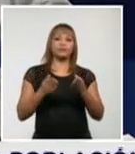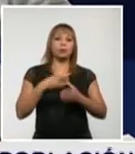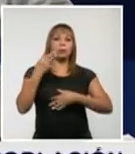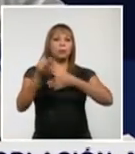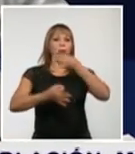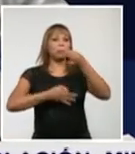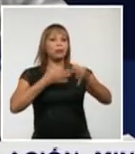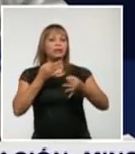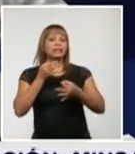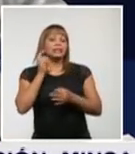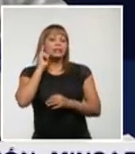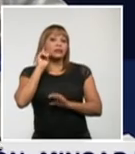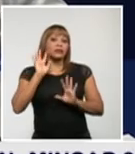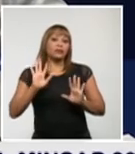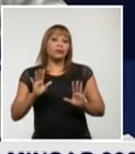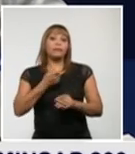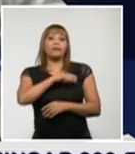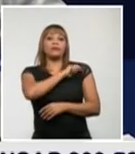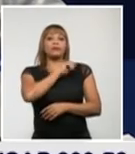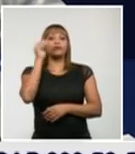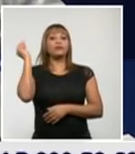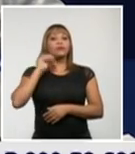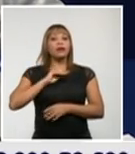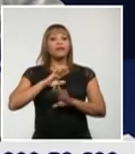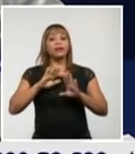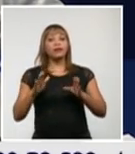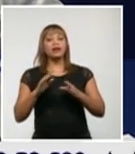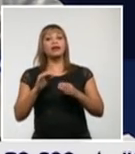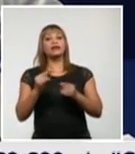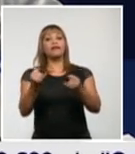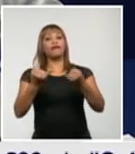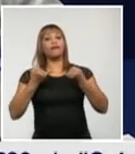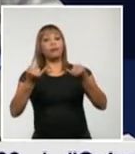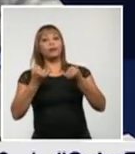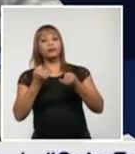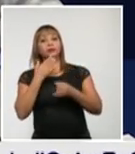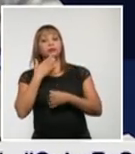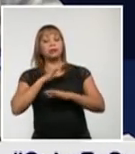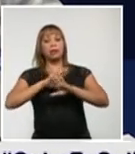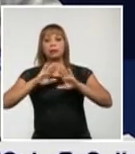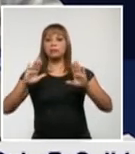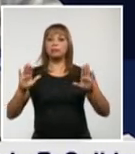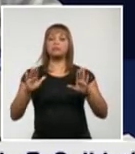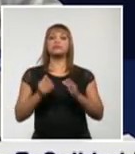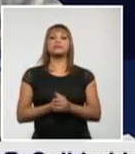Creo que nuestra población tiene suficiente información